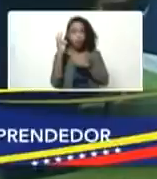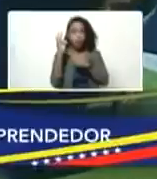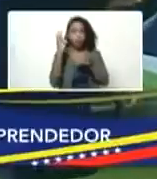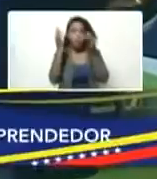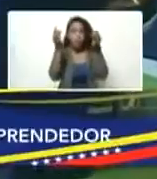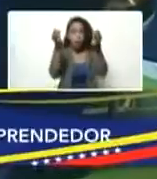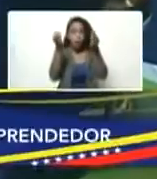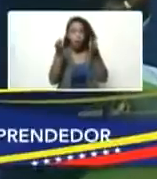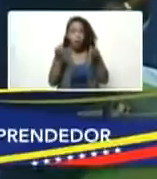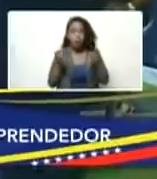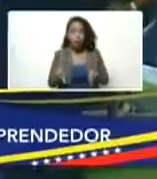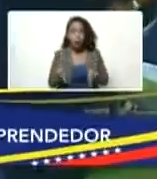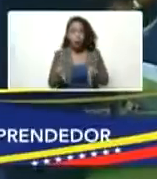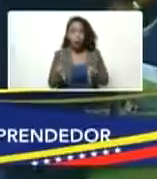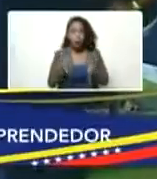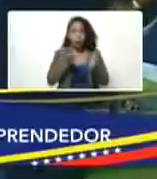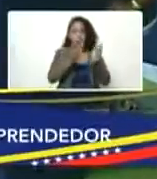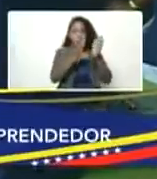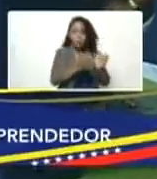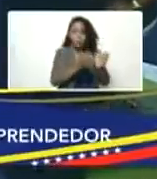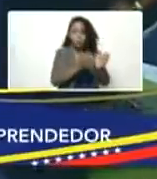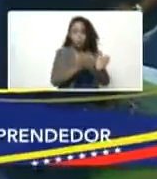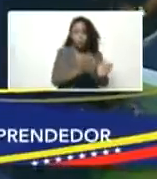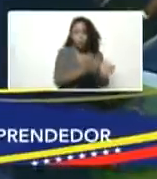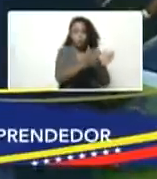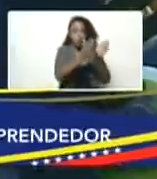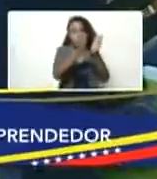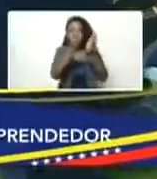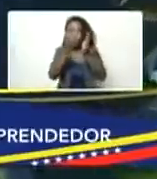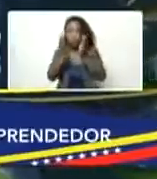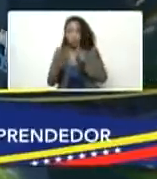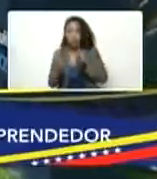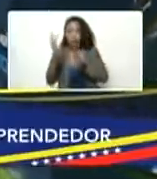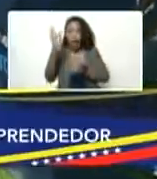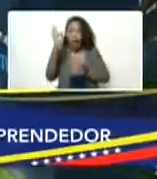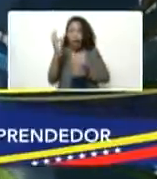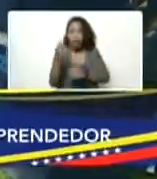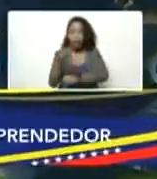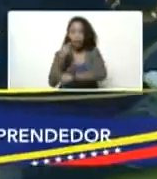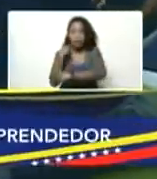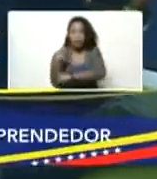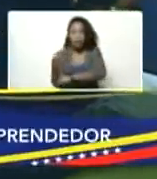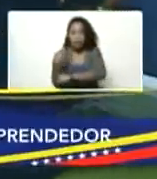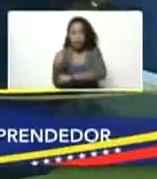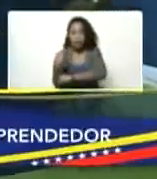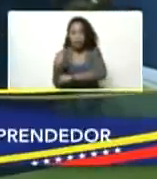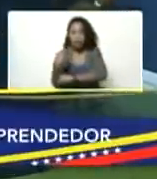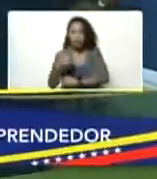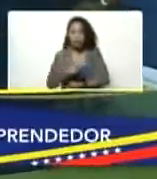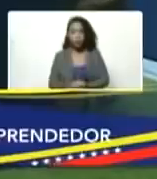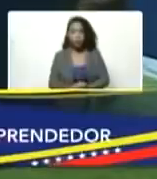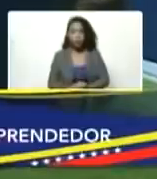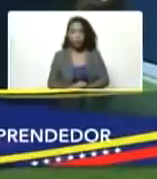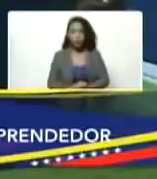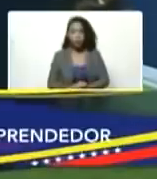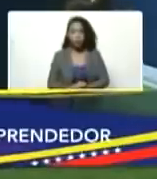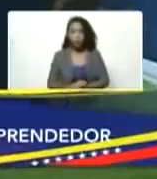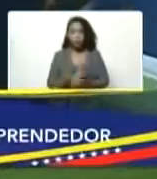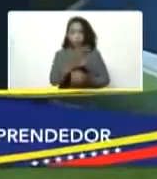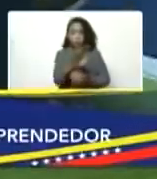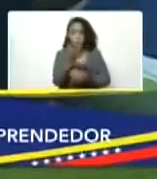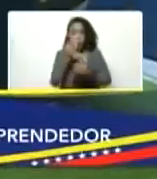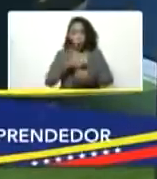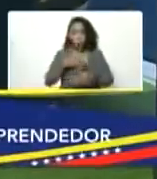formalización, pasamos a la F del financiamiento. Ricardo. No, Como usted puede